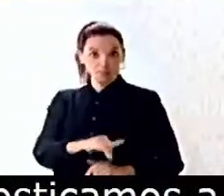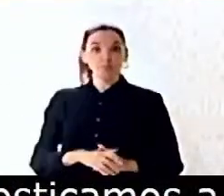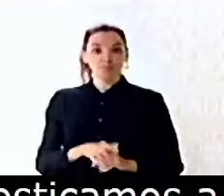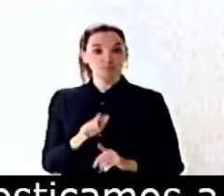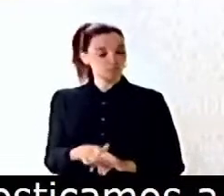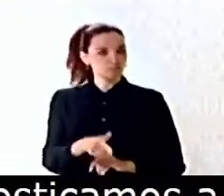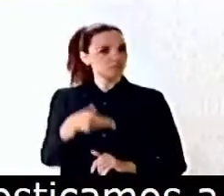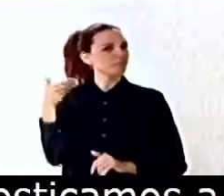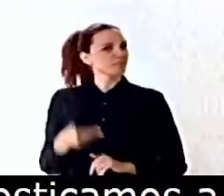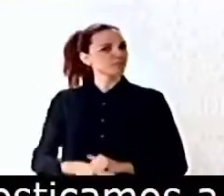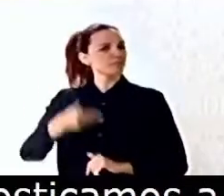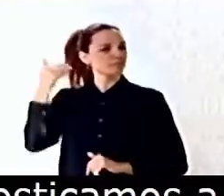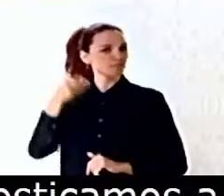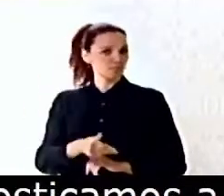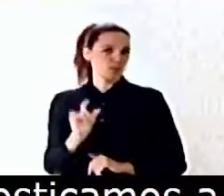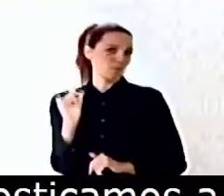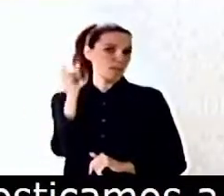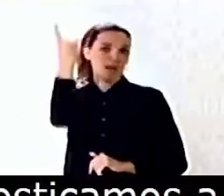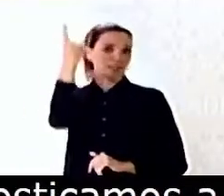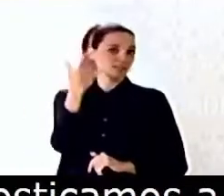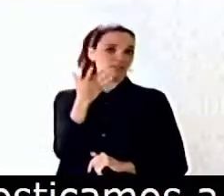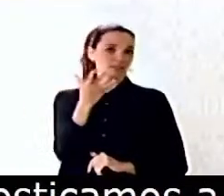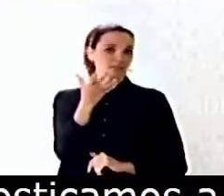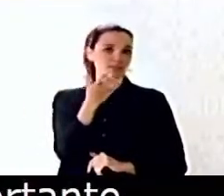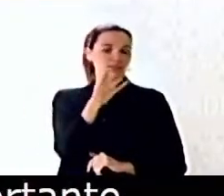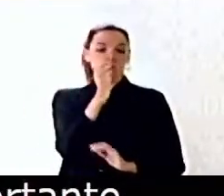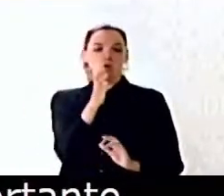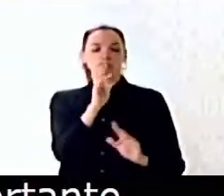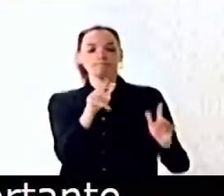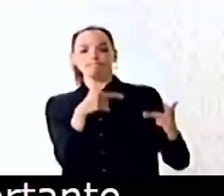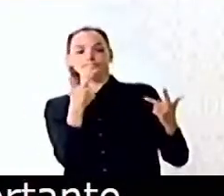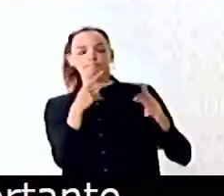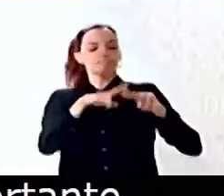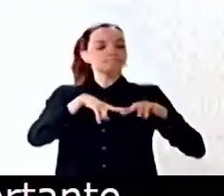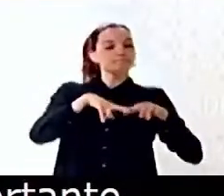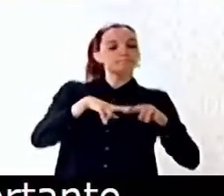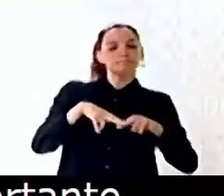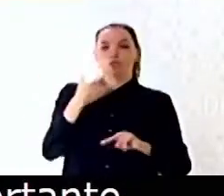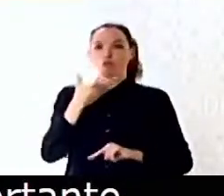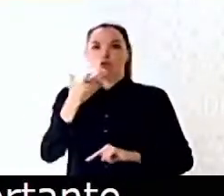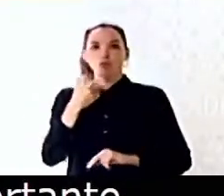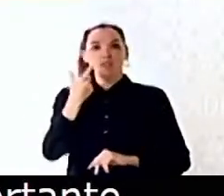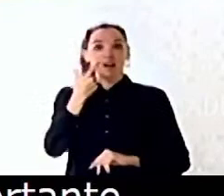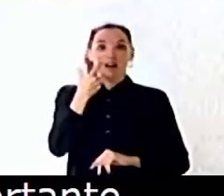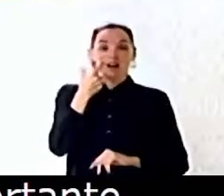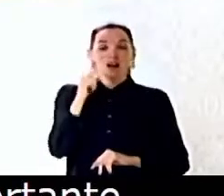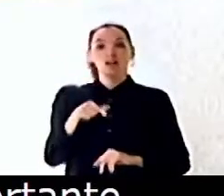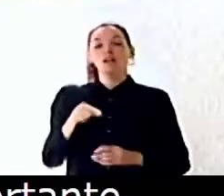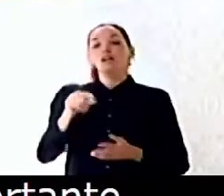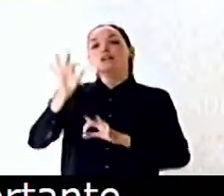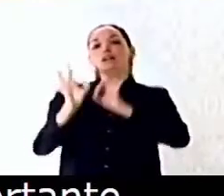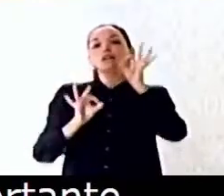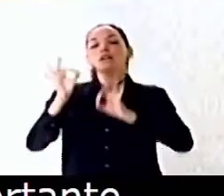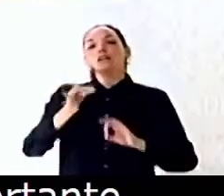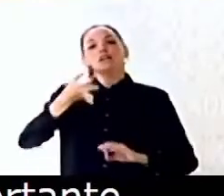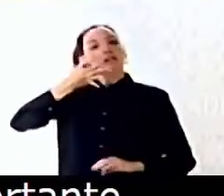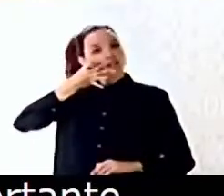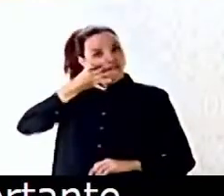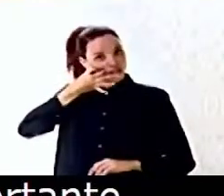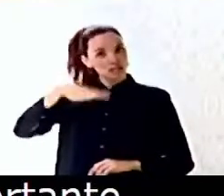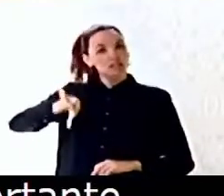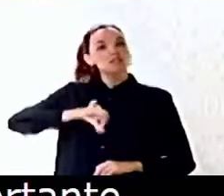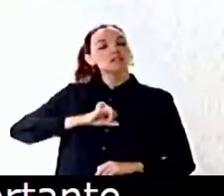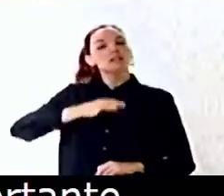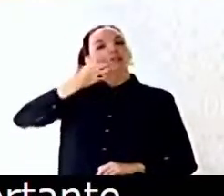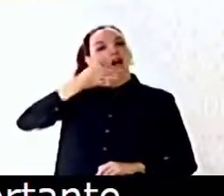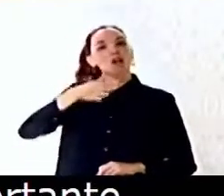es tremendamente importante porque nos permite saber, conocer cuál es la tasa de infección real dentro